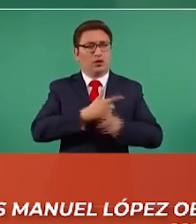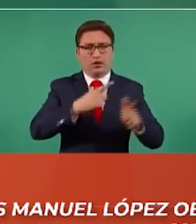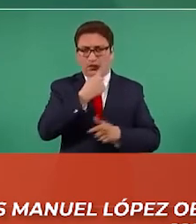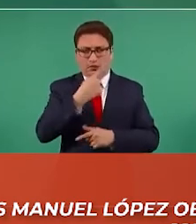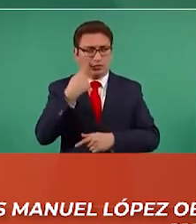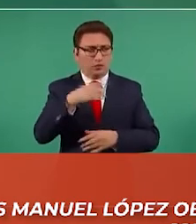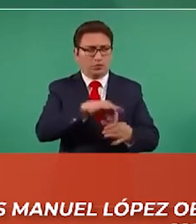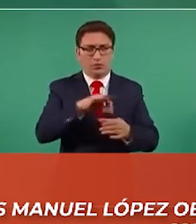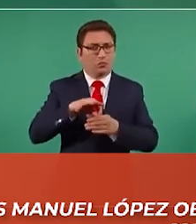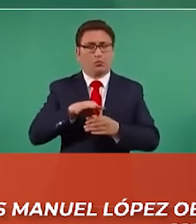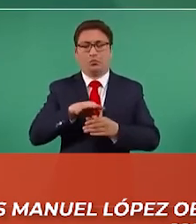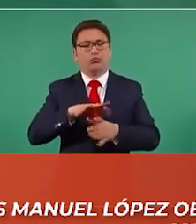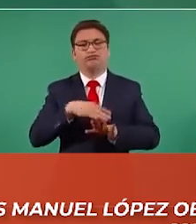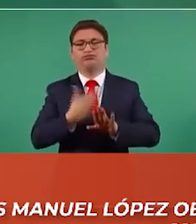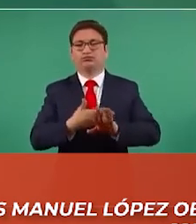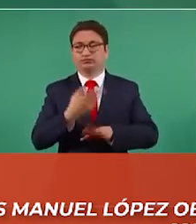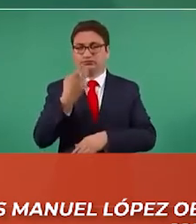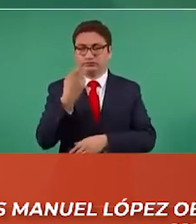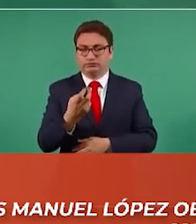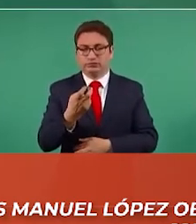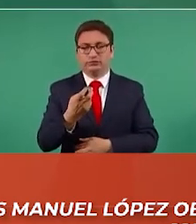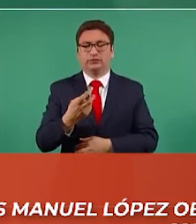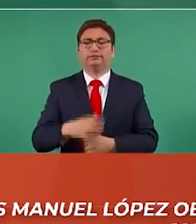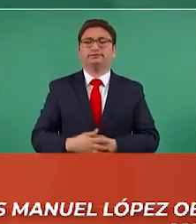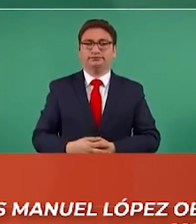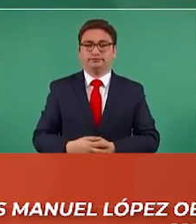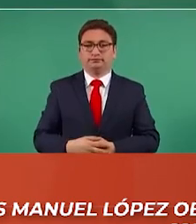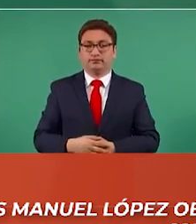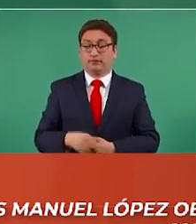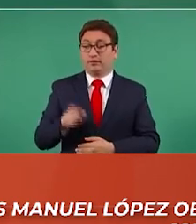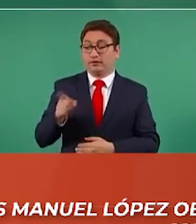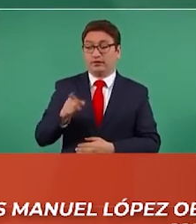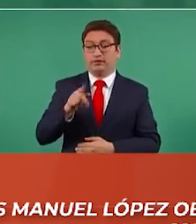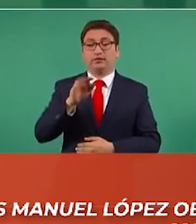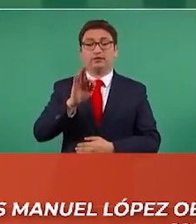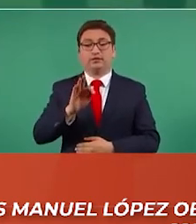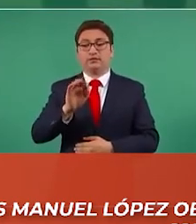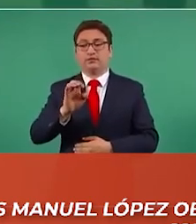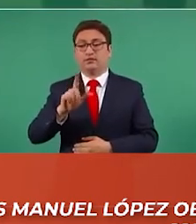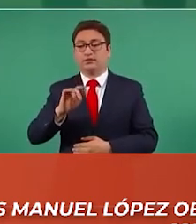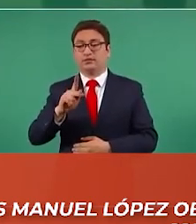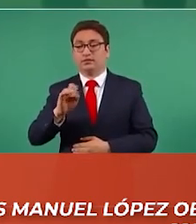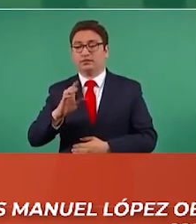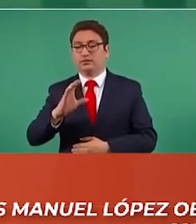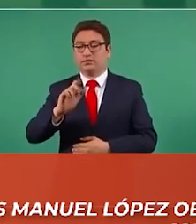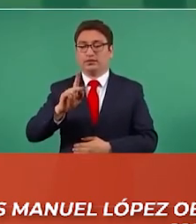¿Por qué juzgar a Felipe Calderón?